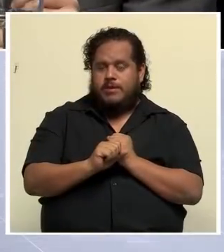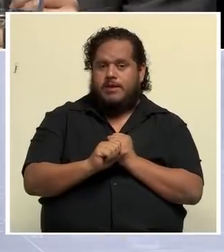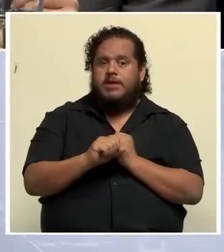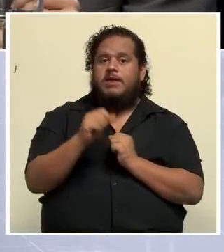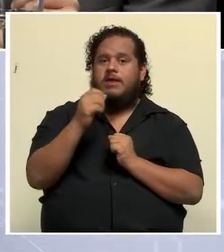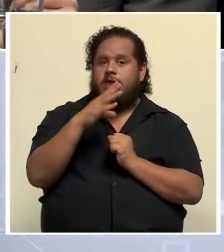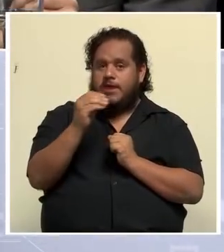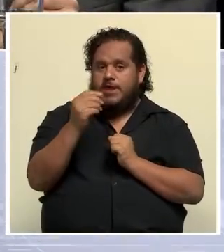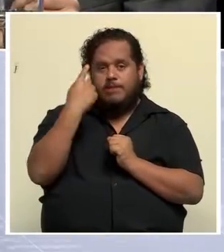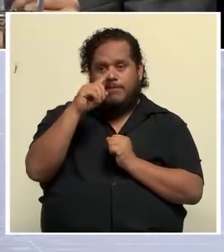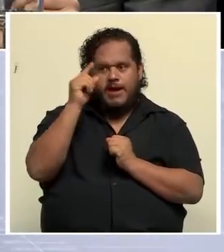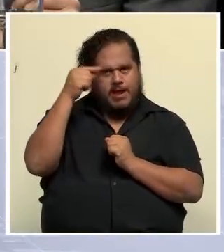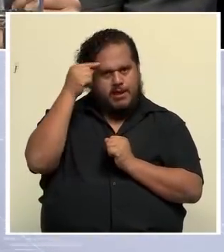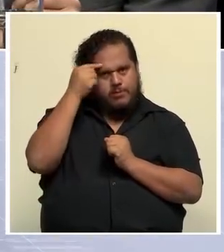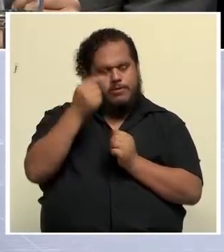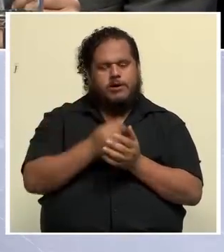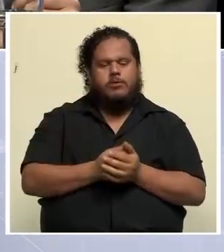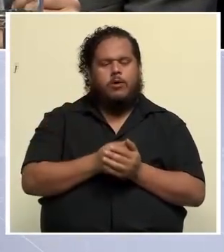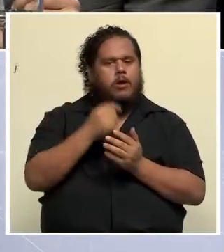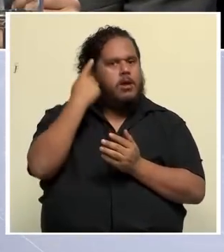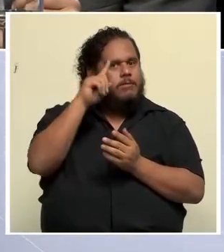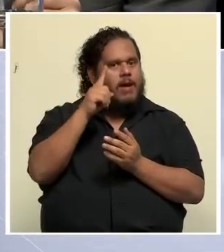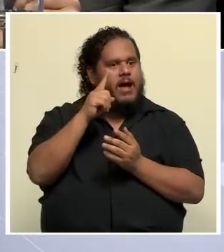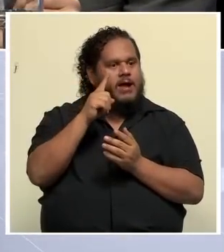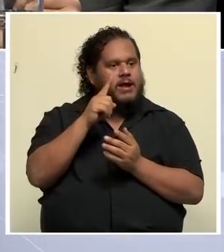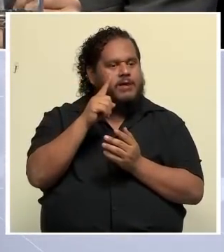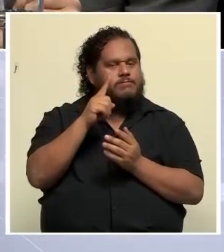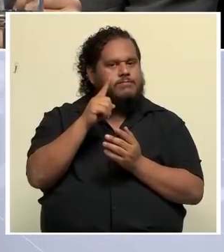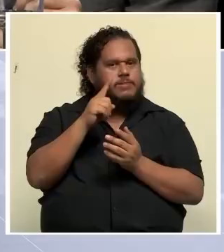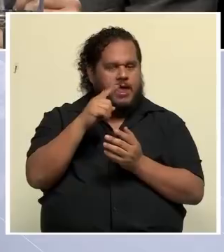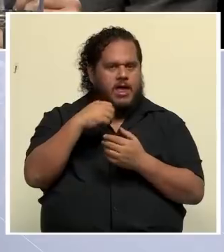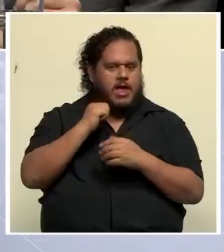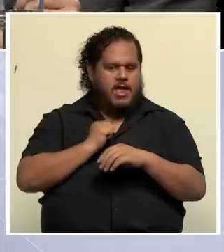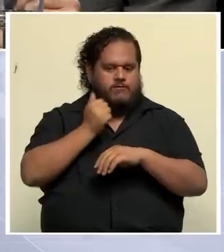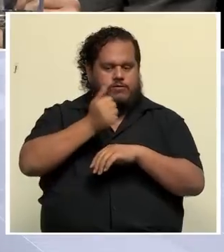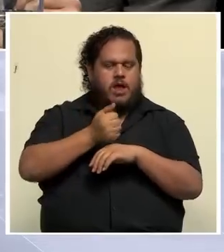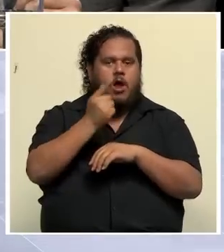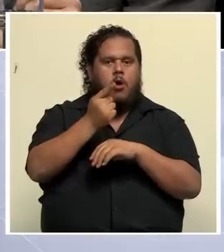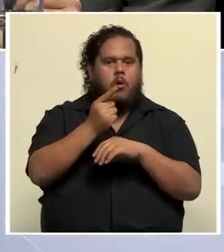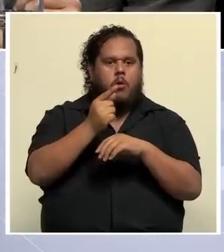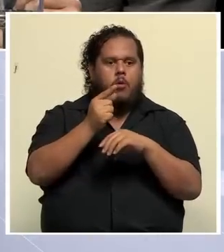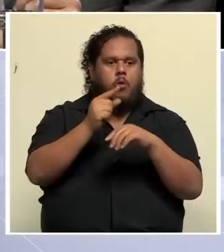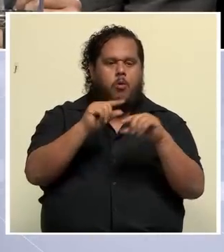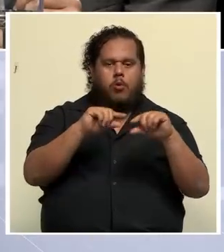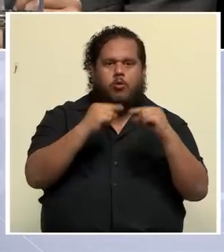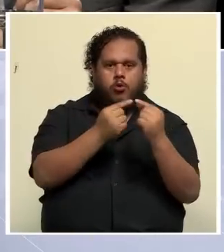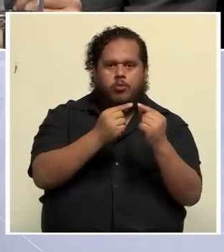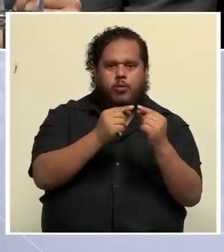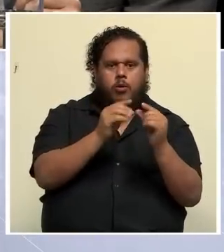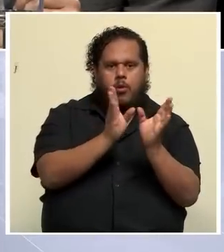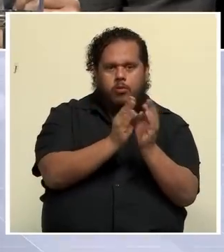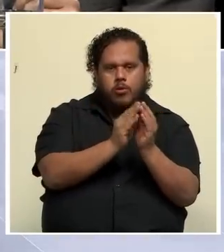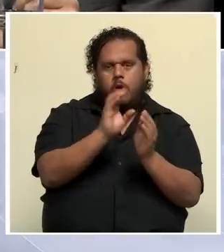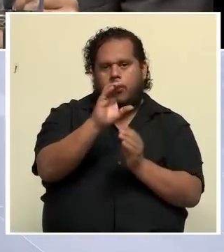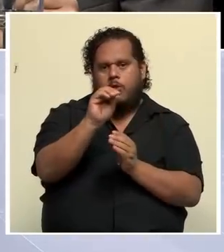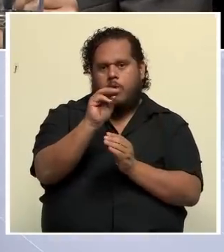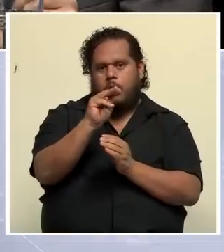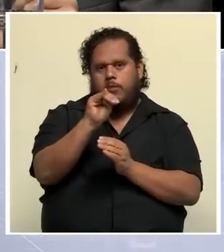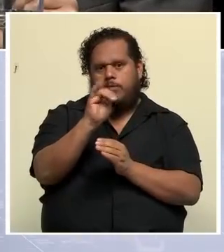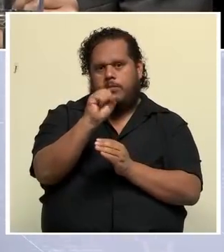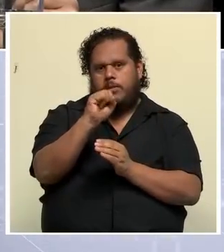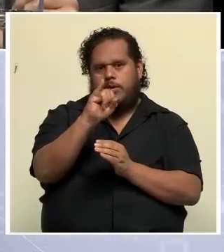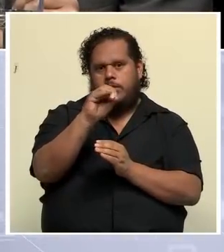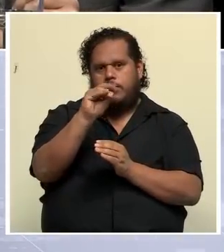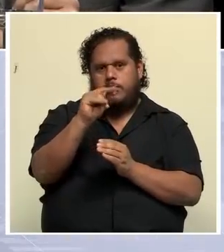también para el gobierno, para conformar una comisión de transparencia en el gobierno, conformada